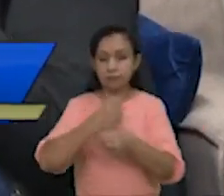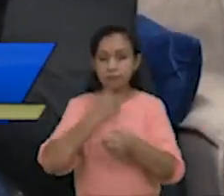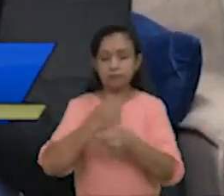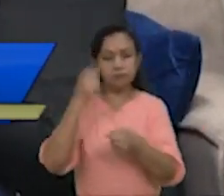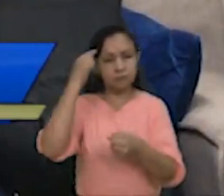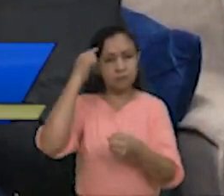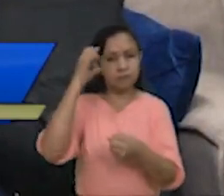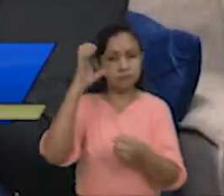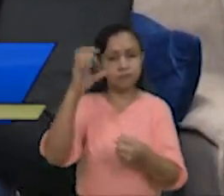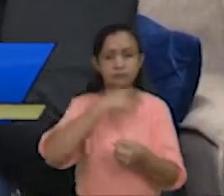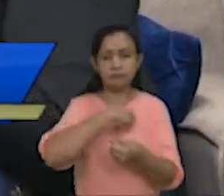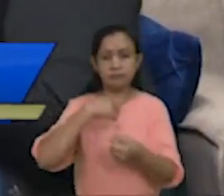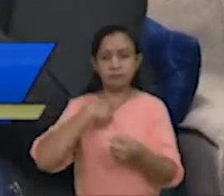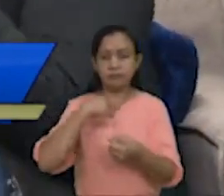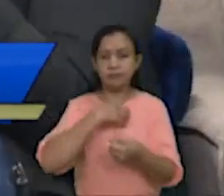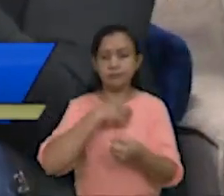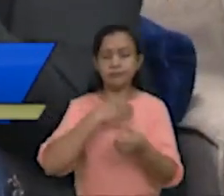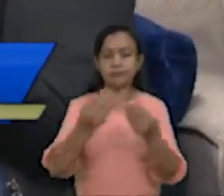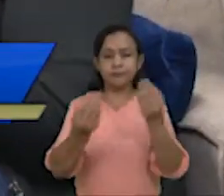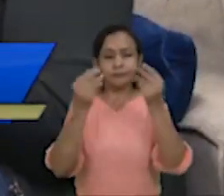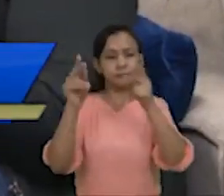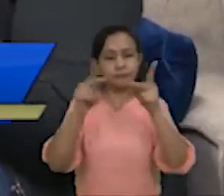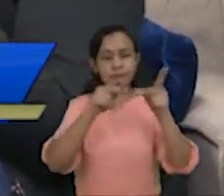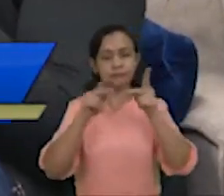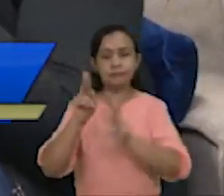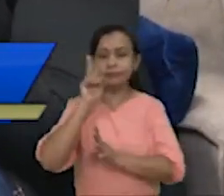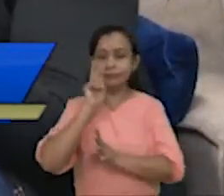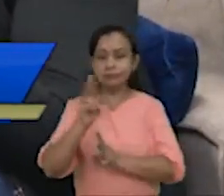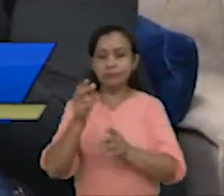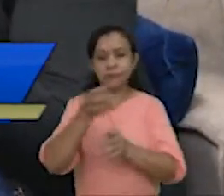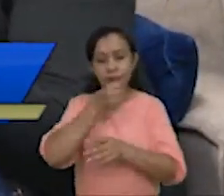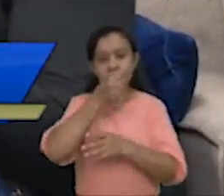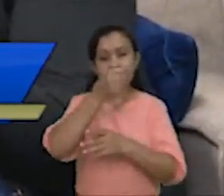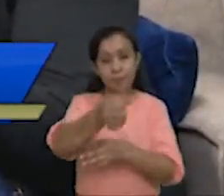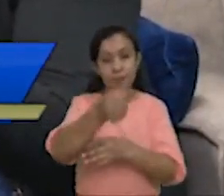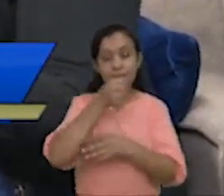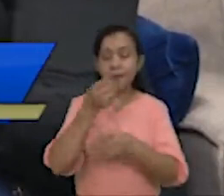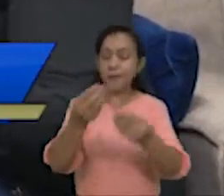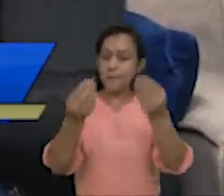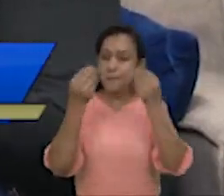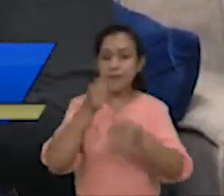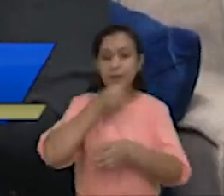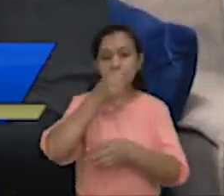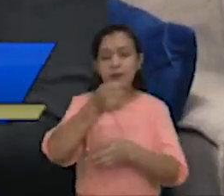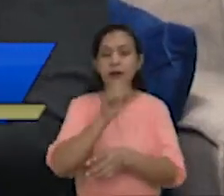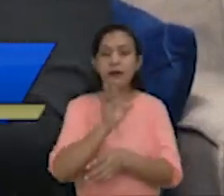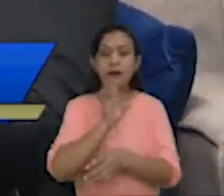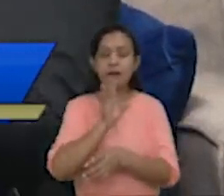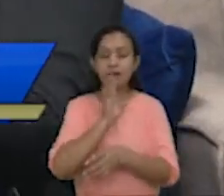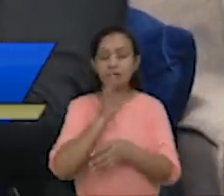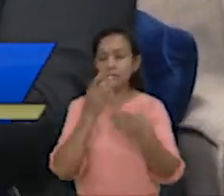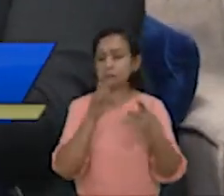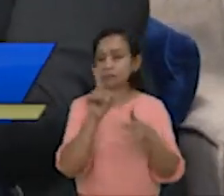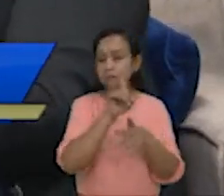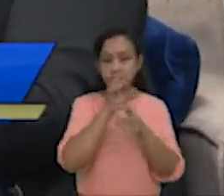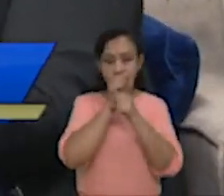crees y lo que haces. Y muchas personas nos vemos, y muchos periodistas, voy a hablar en términos generales, muchas veces no hablamos de estas cosas,